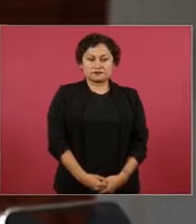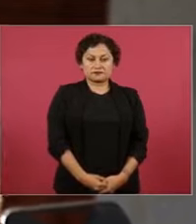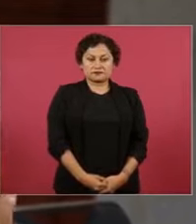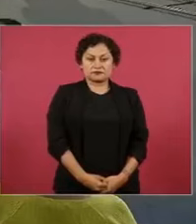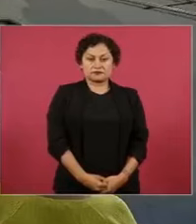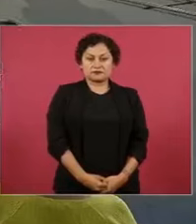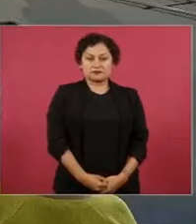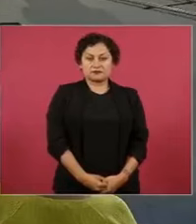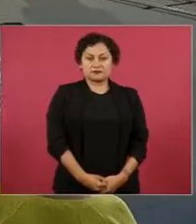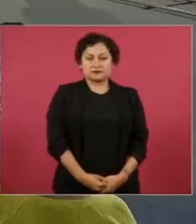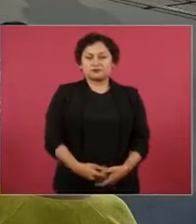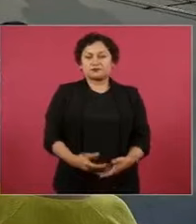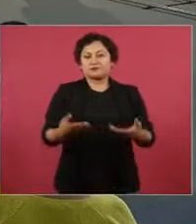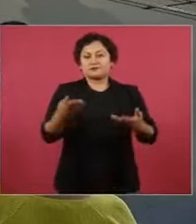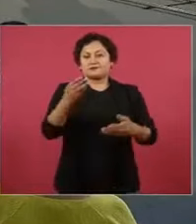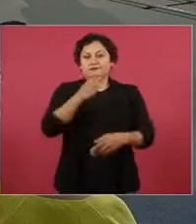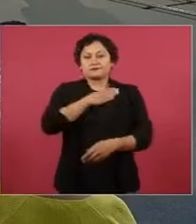Bueno,